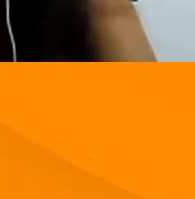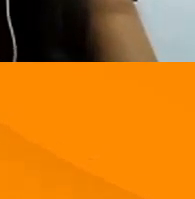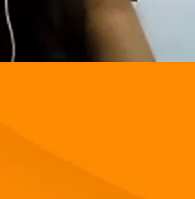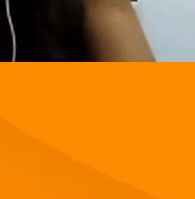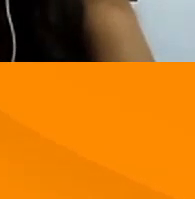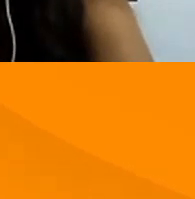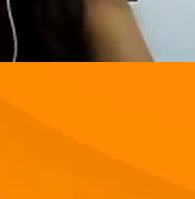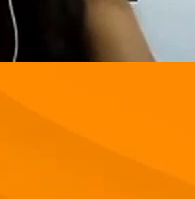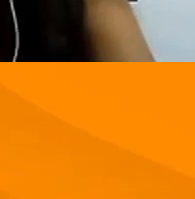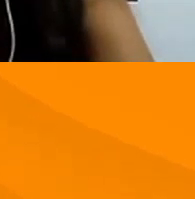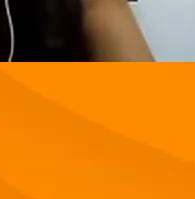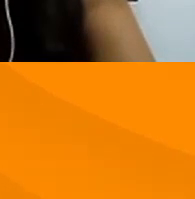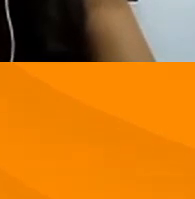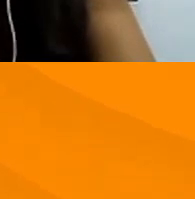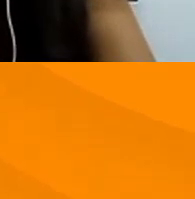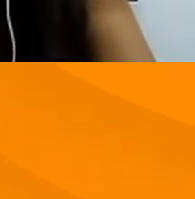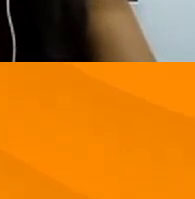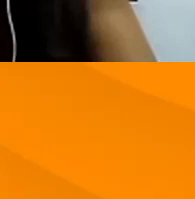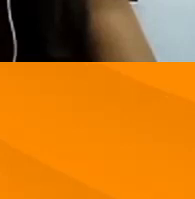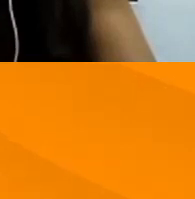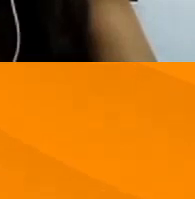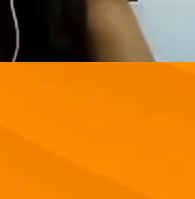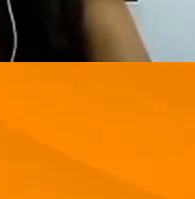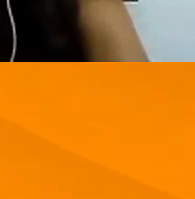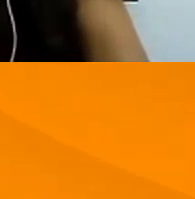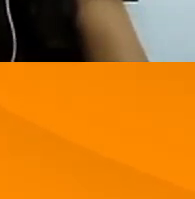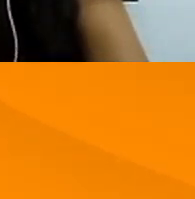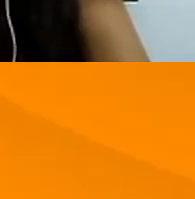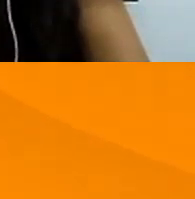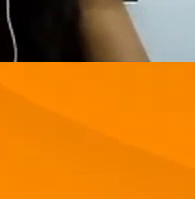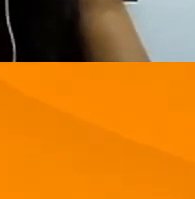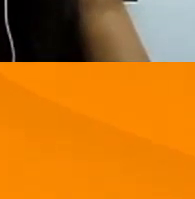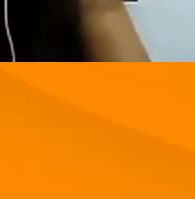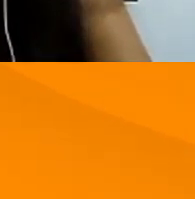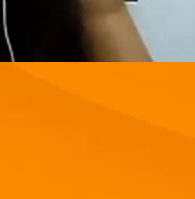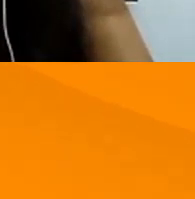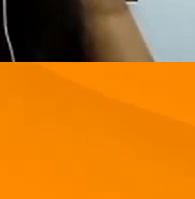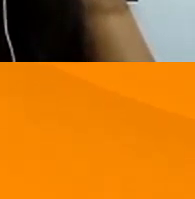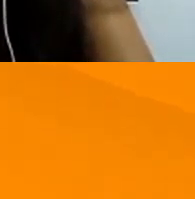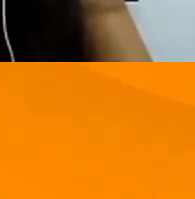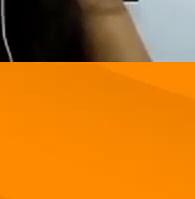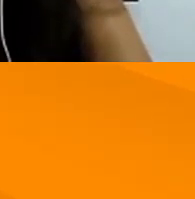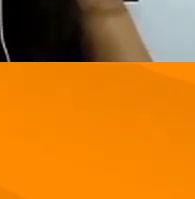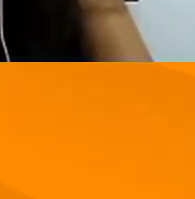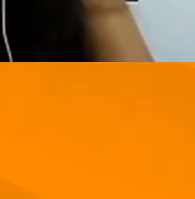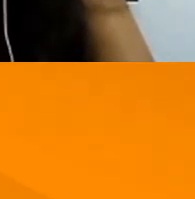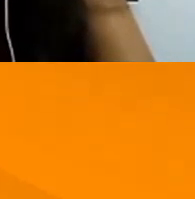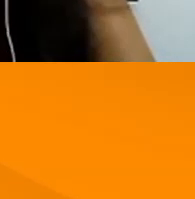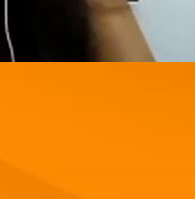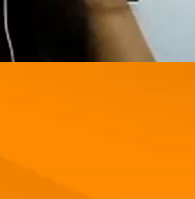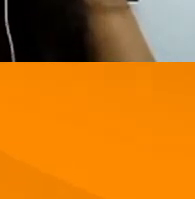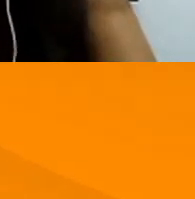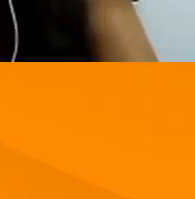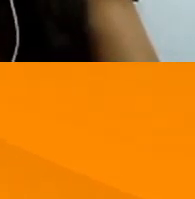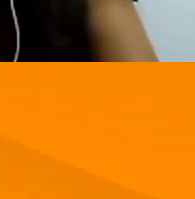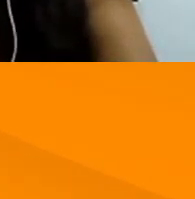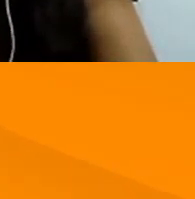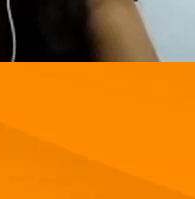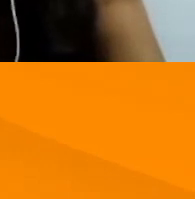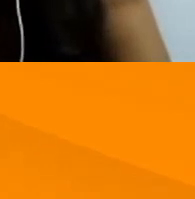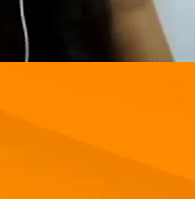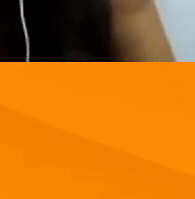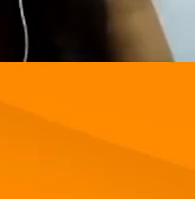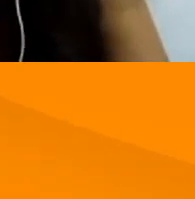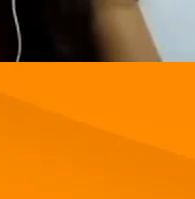mascotas. Entonces, identifica aquello que es importante para ti. Ajá. Y esto es todo. Aporta